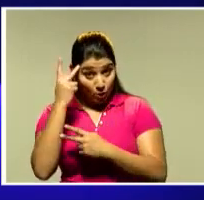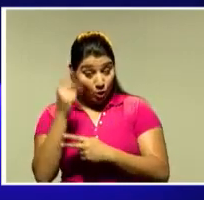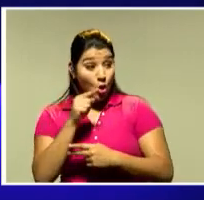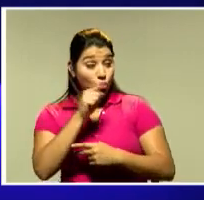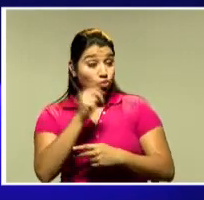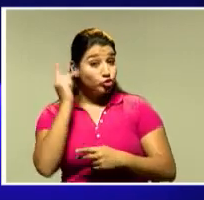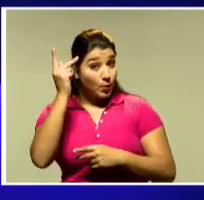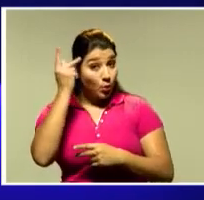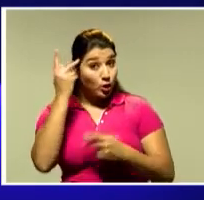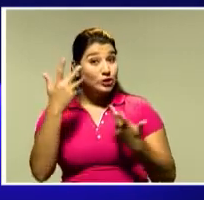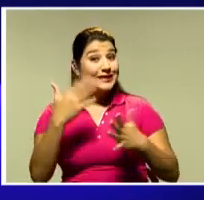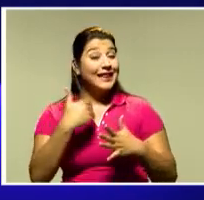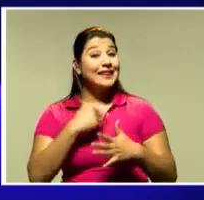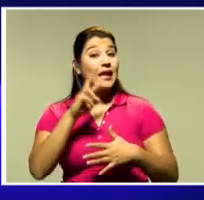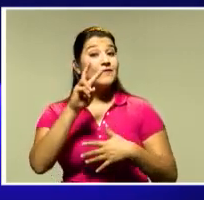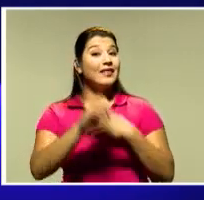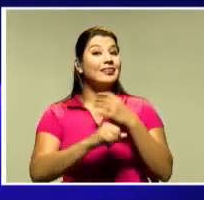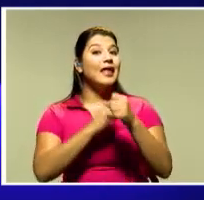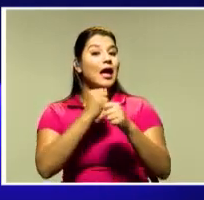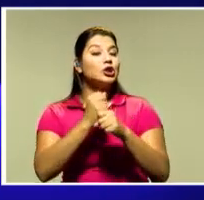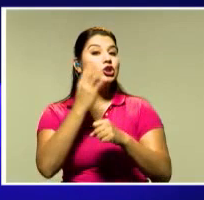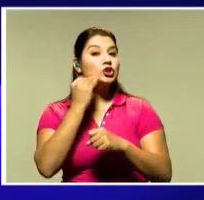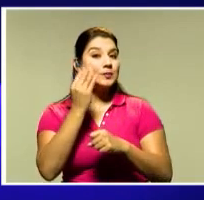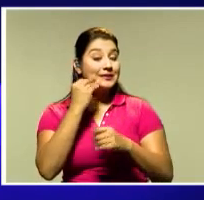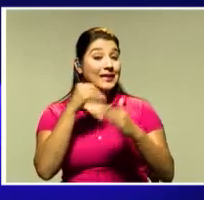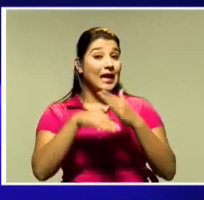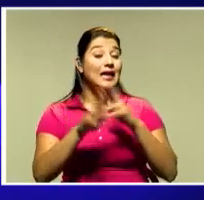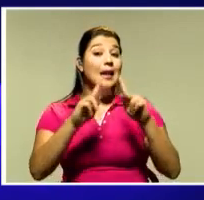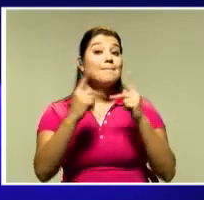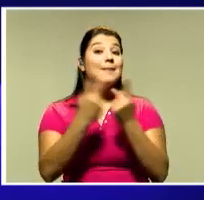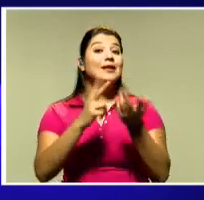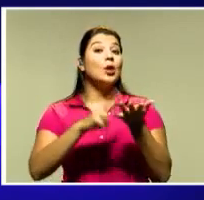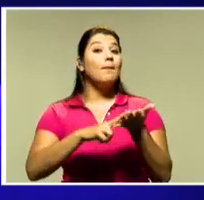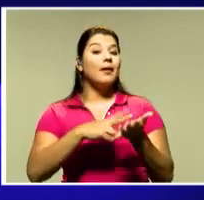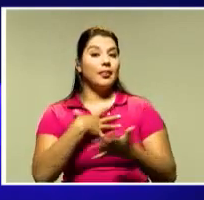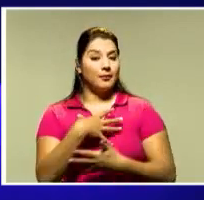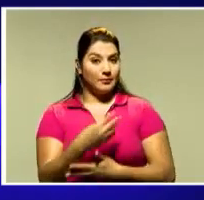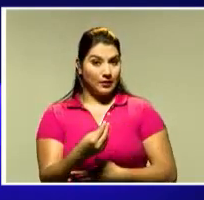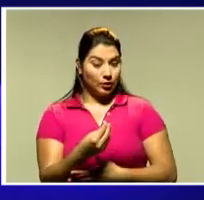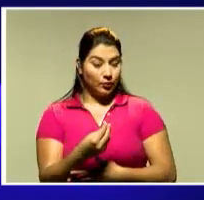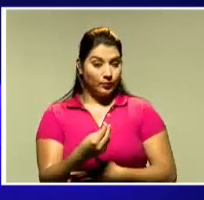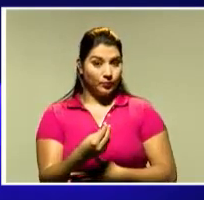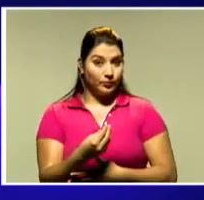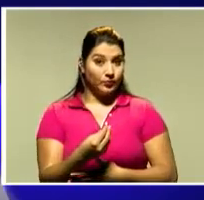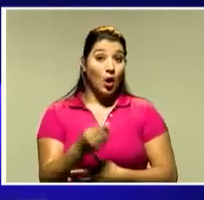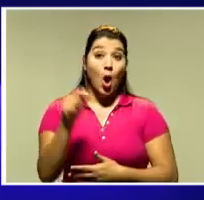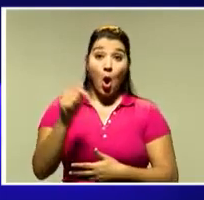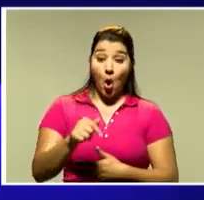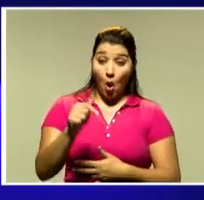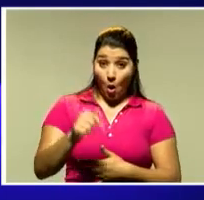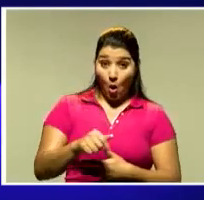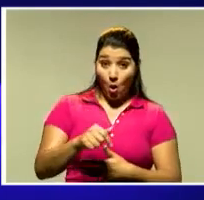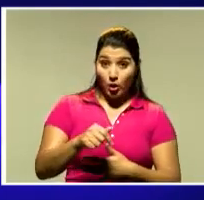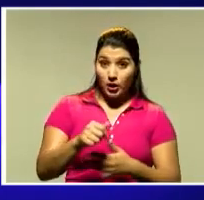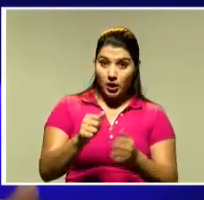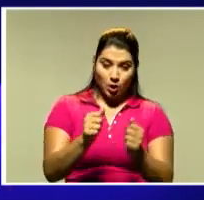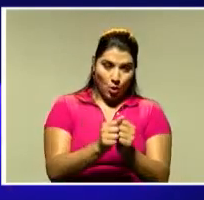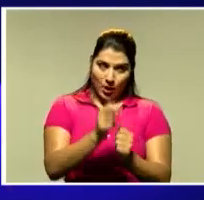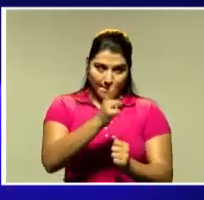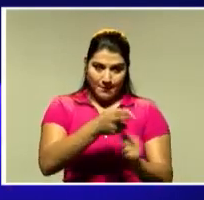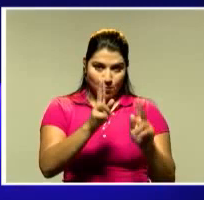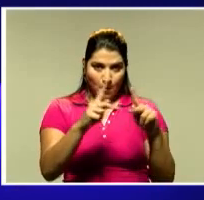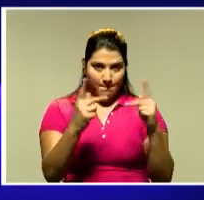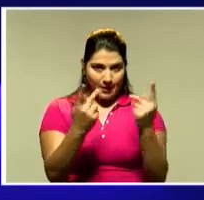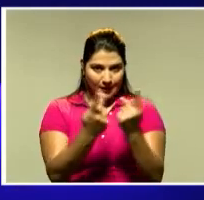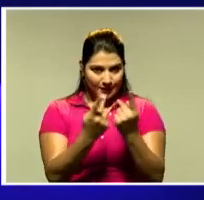con más de 20 años de trayectoria en Liberación Nacional. Hoy, bajo esa misma bandera verde,